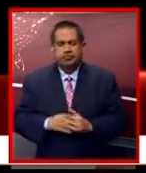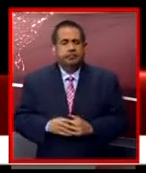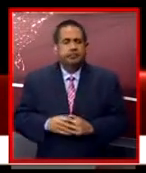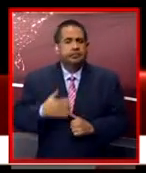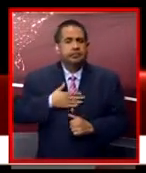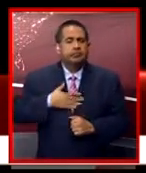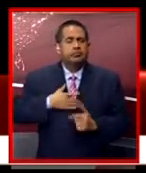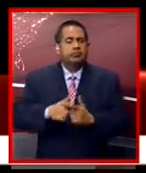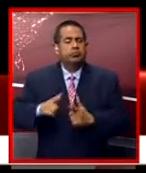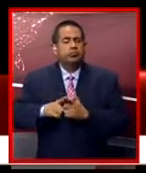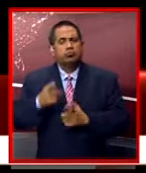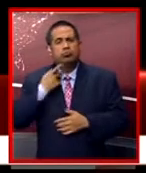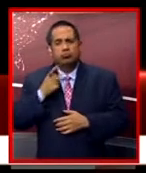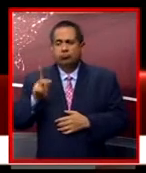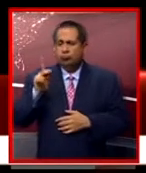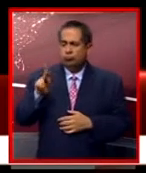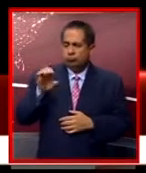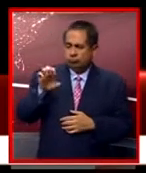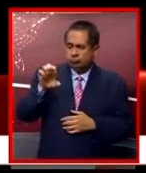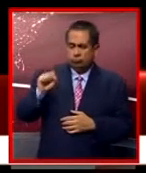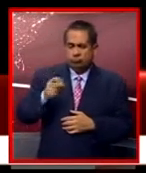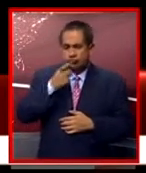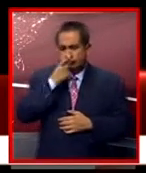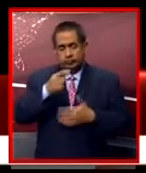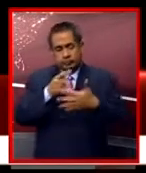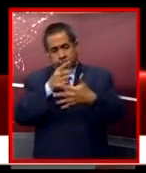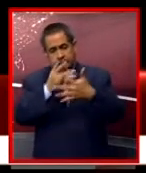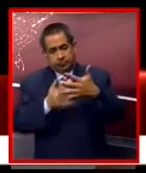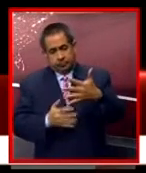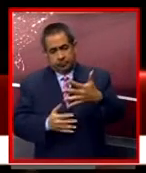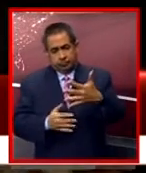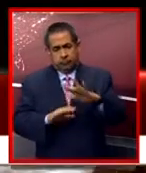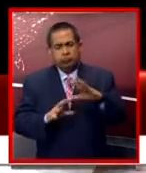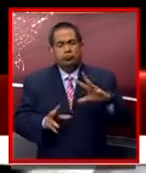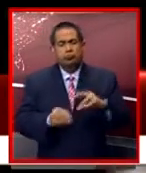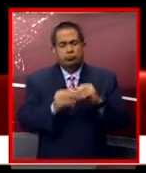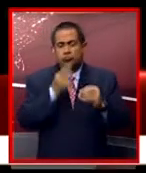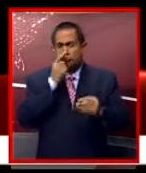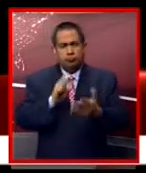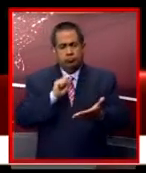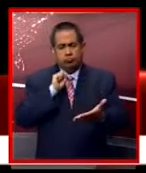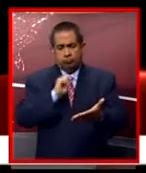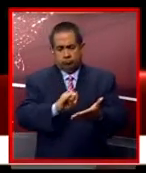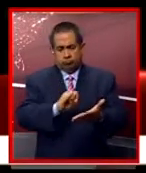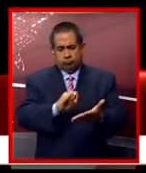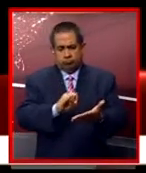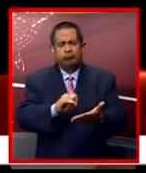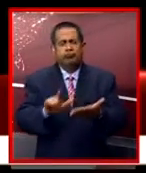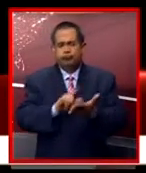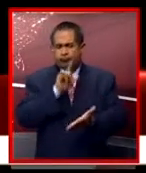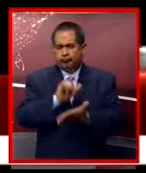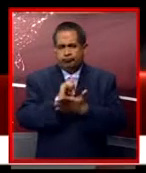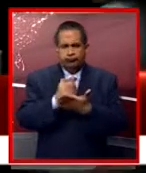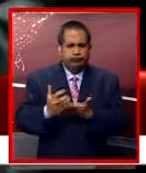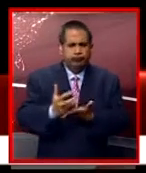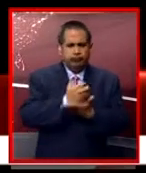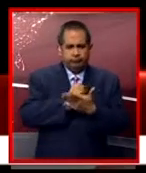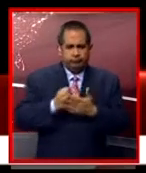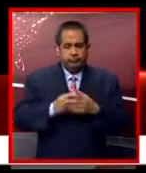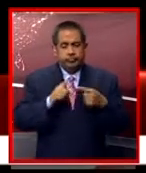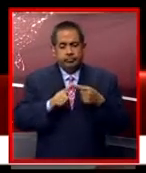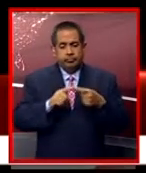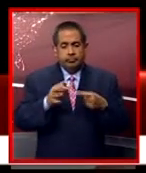Encuentro Social votará en lo general a favor del dictamen de la Ley de Ingresos y